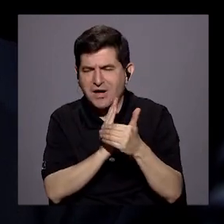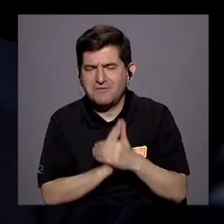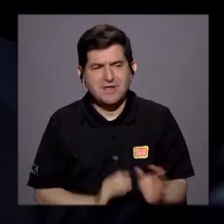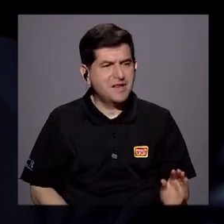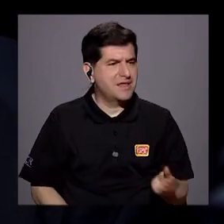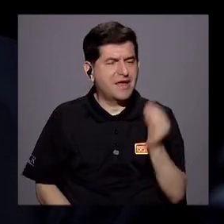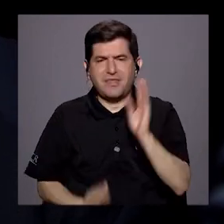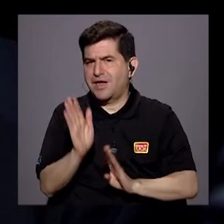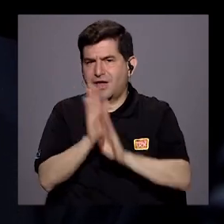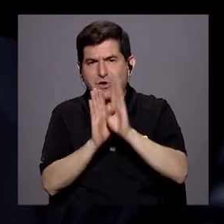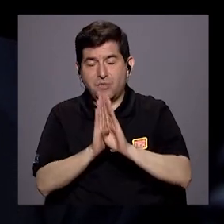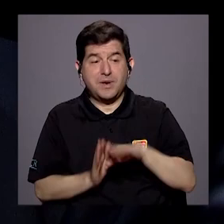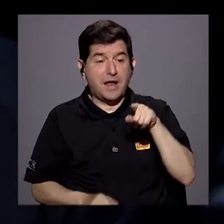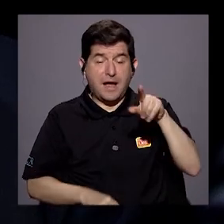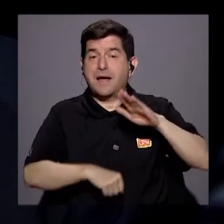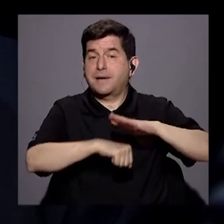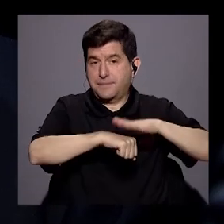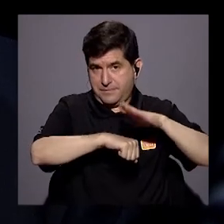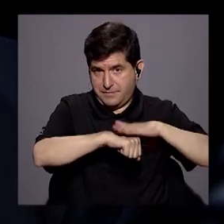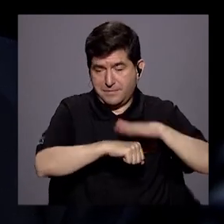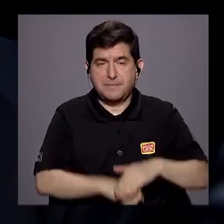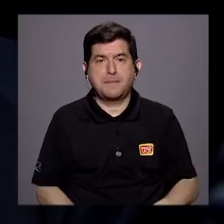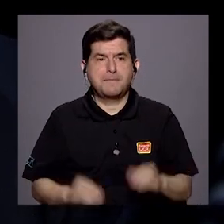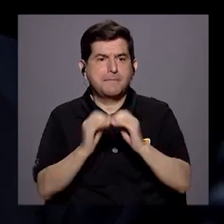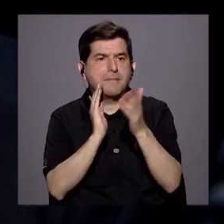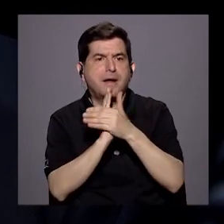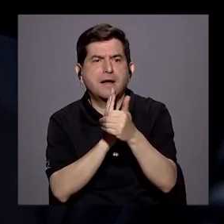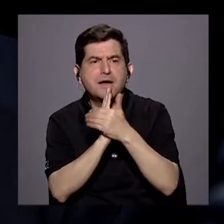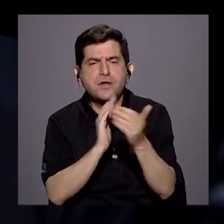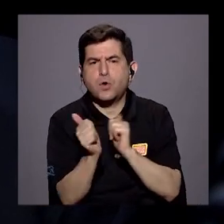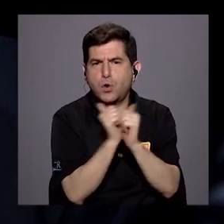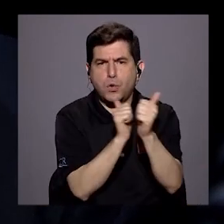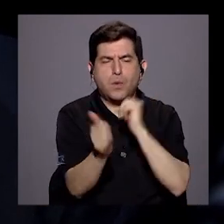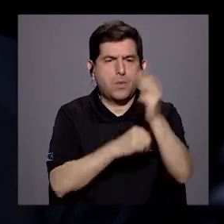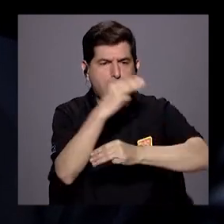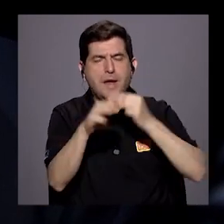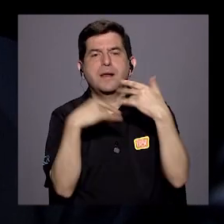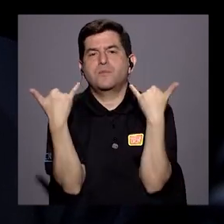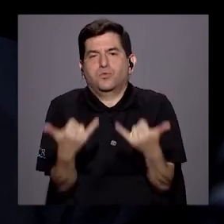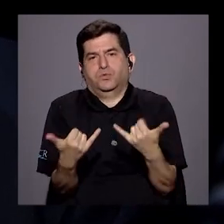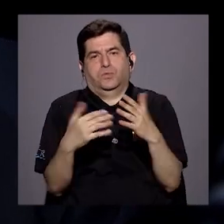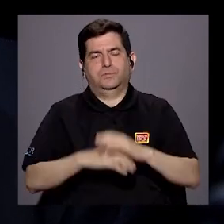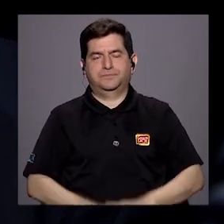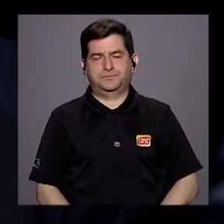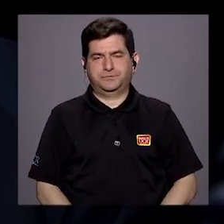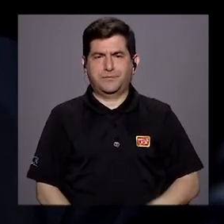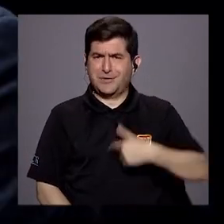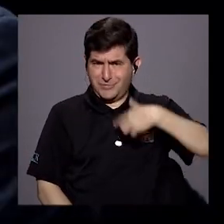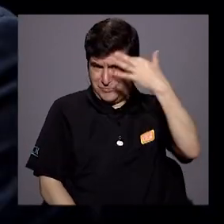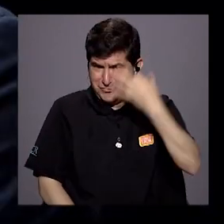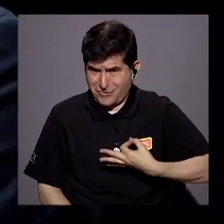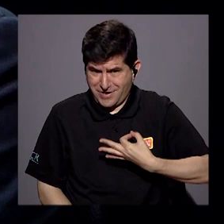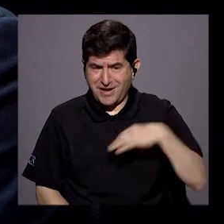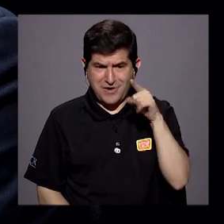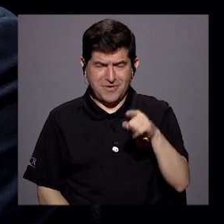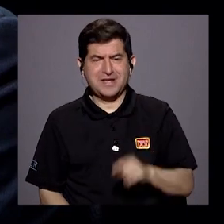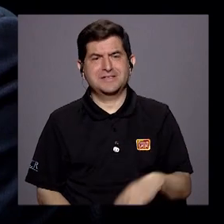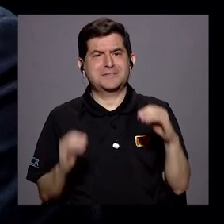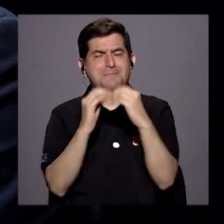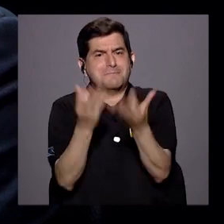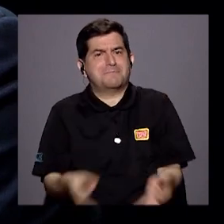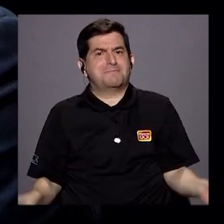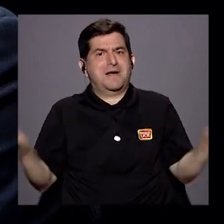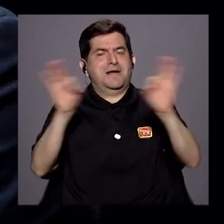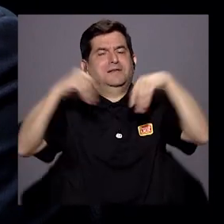habilidades en los jóvenes que les permita tener más capacidad para competir en el mundo actual de manera que yo creo que